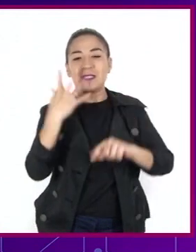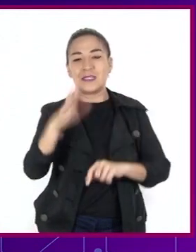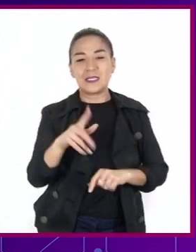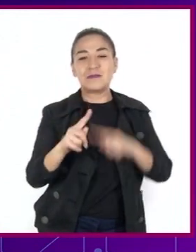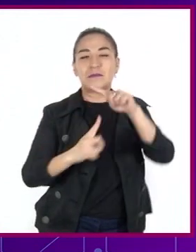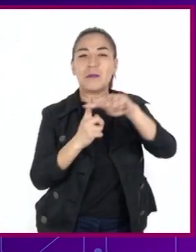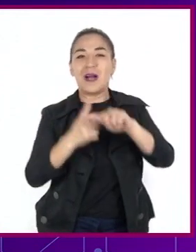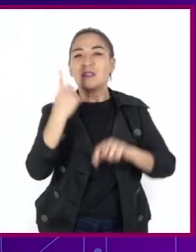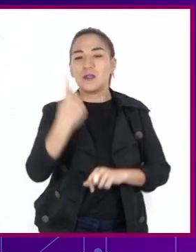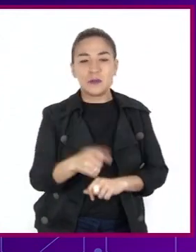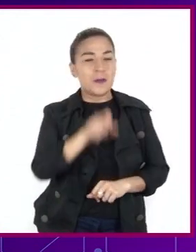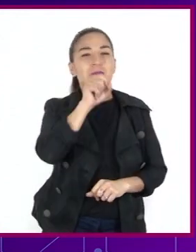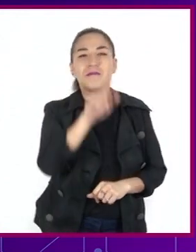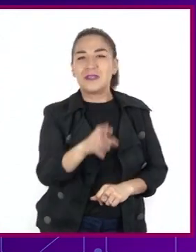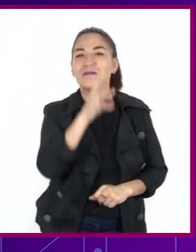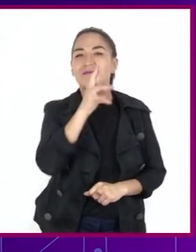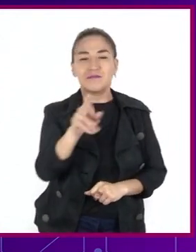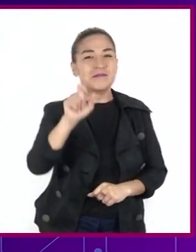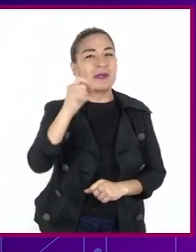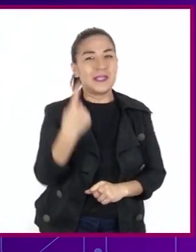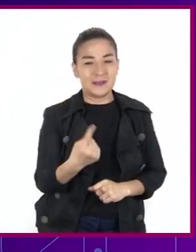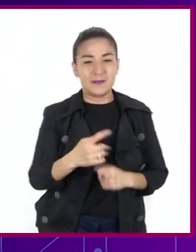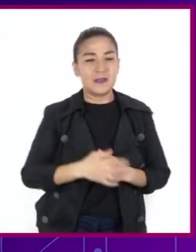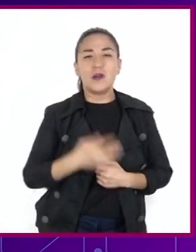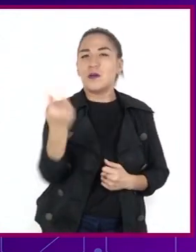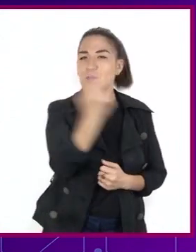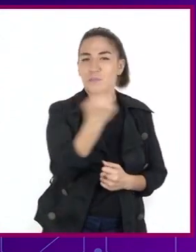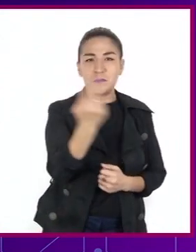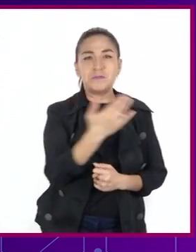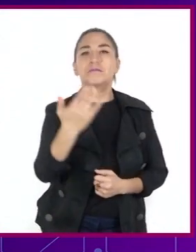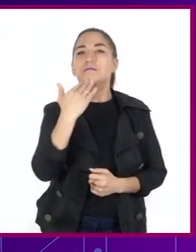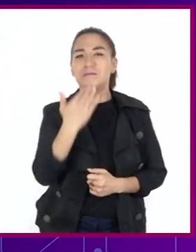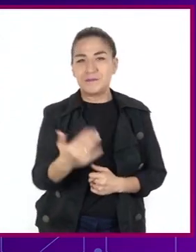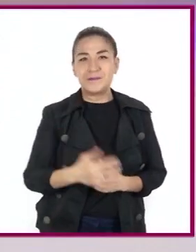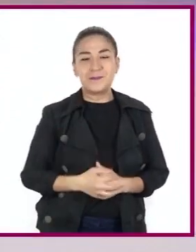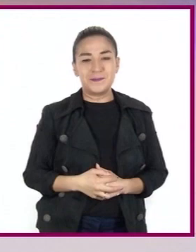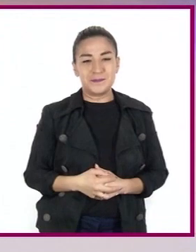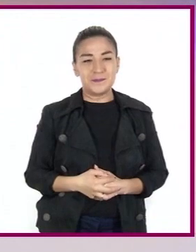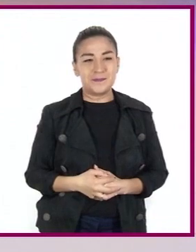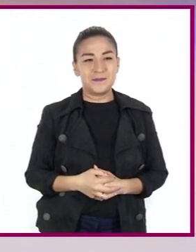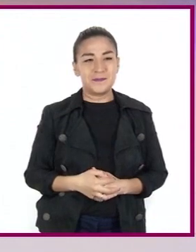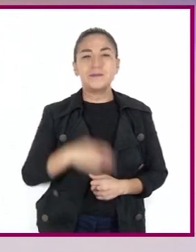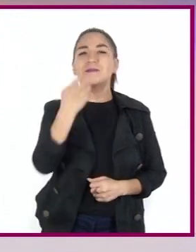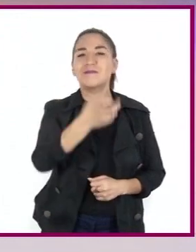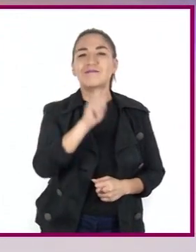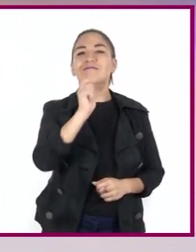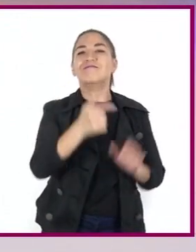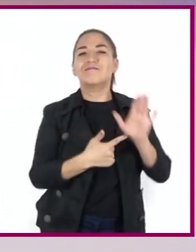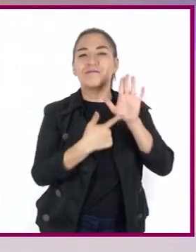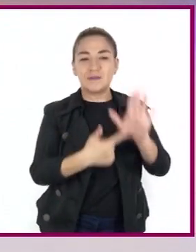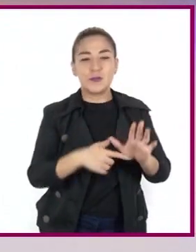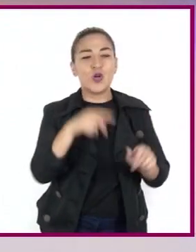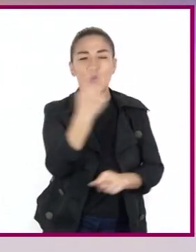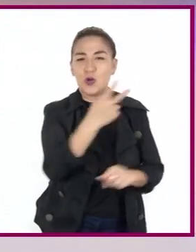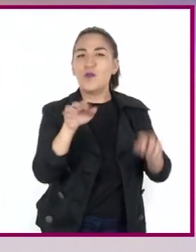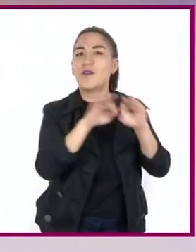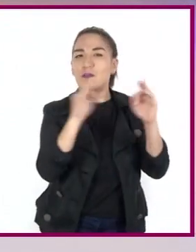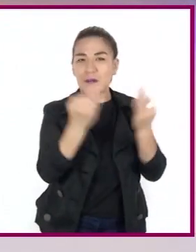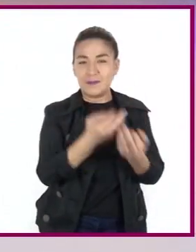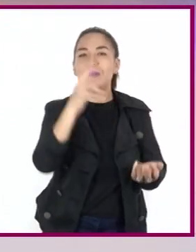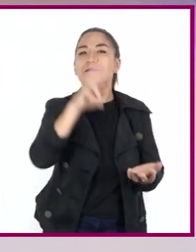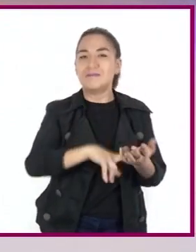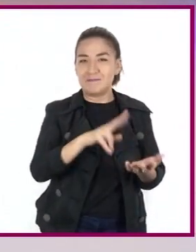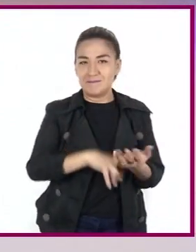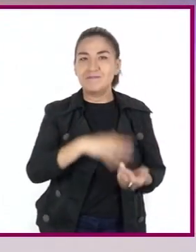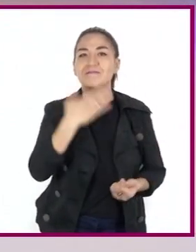se obtiene el mismo número, 21. Ambas son correctas. Esto muestra que las dos formas son equivalentes,